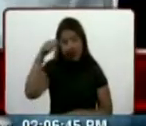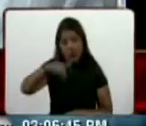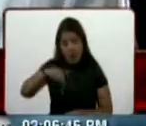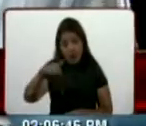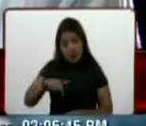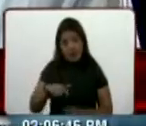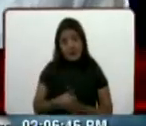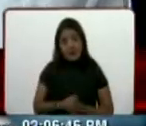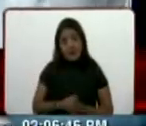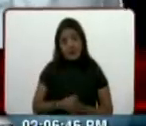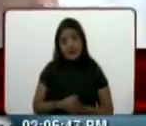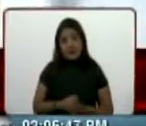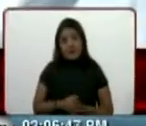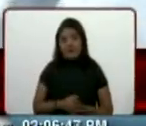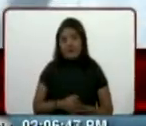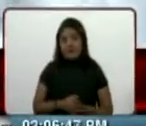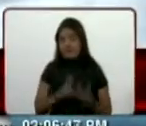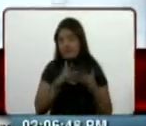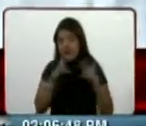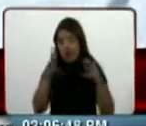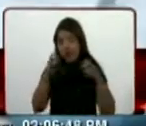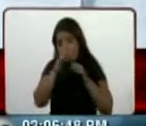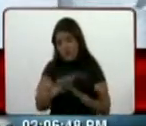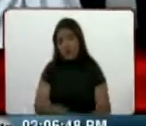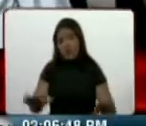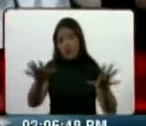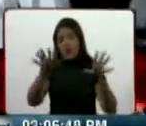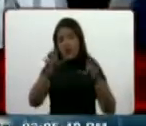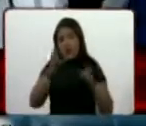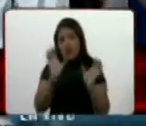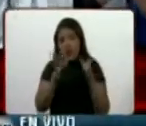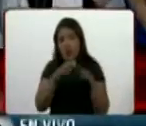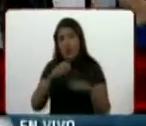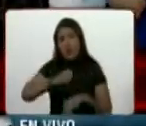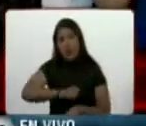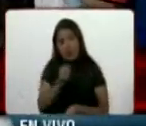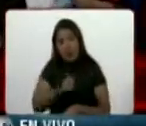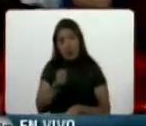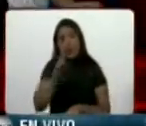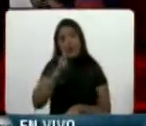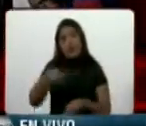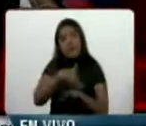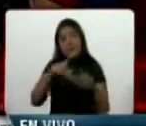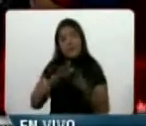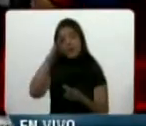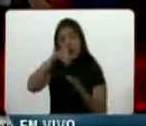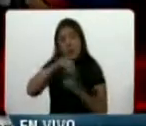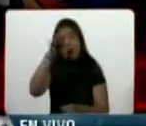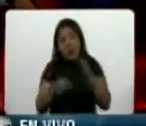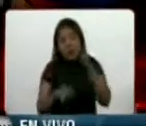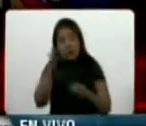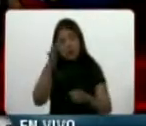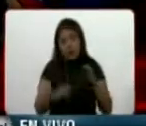ello hay un amplio despliegue de cuerpos policiales. Y el ministro de Interior y Justicia, Néstor Reverol, decía